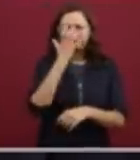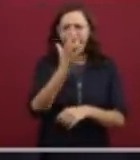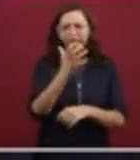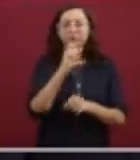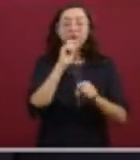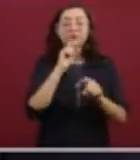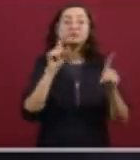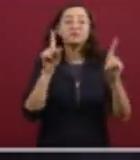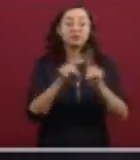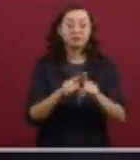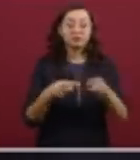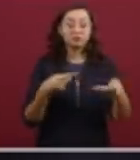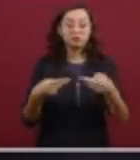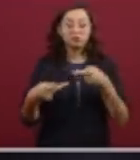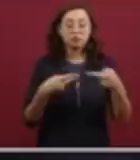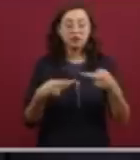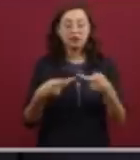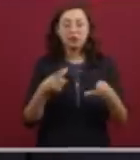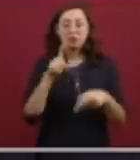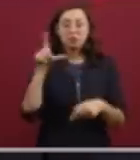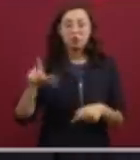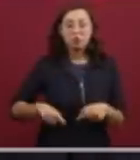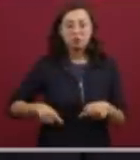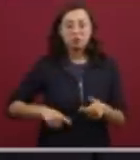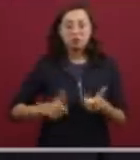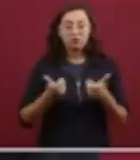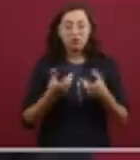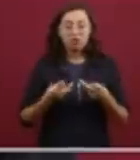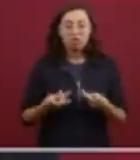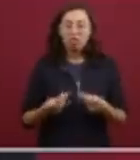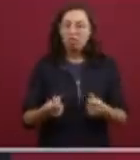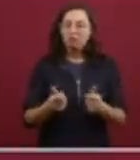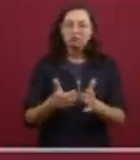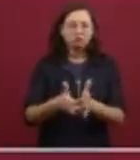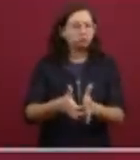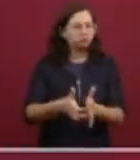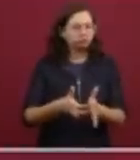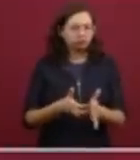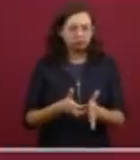de austeridad republicana, porque no puede haber